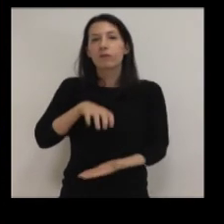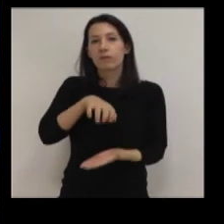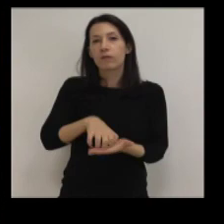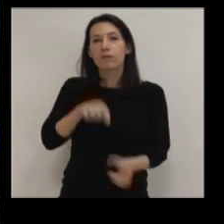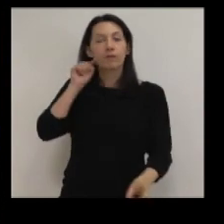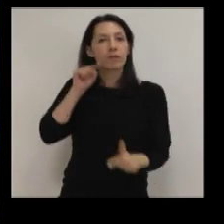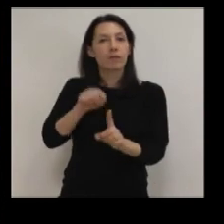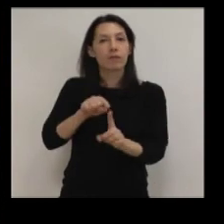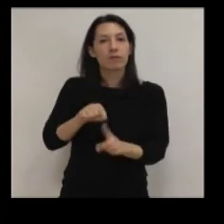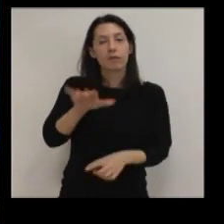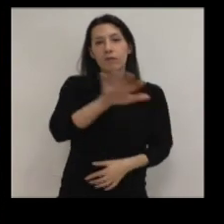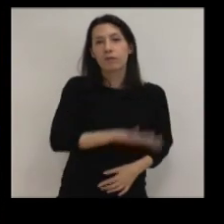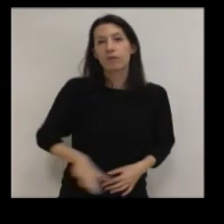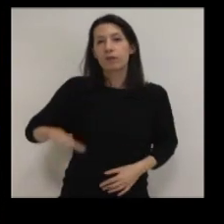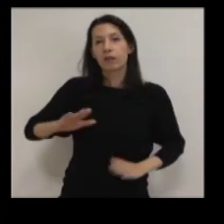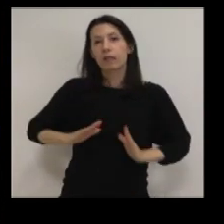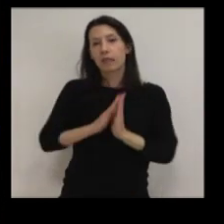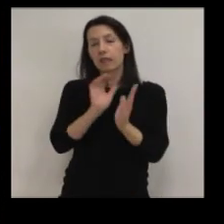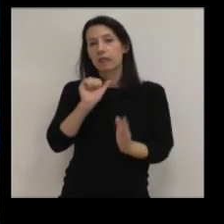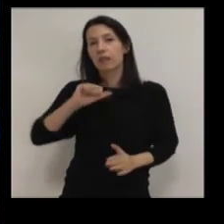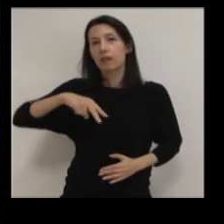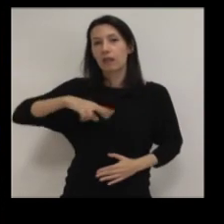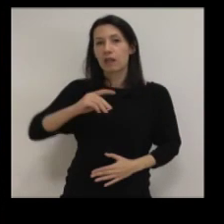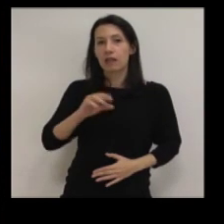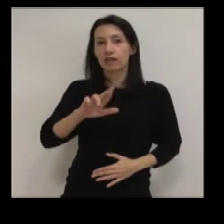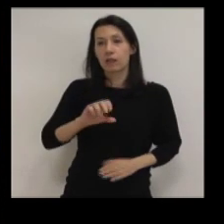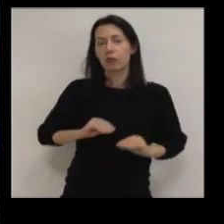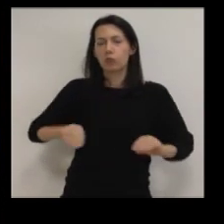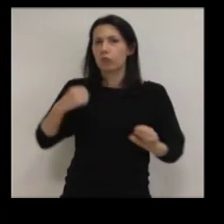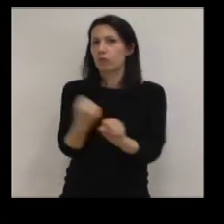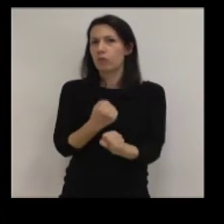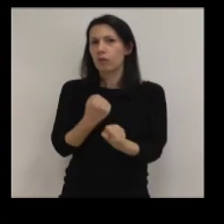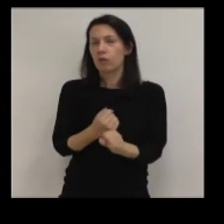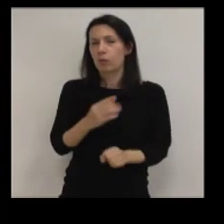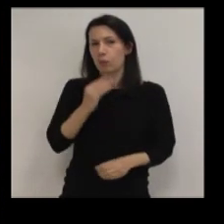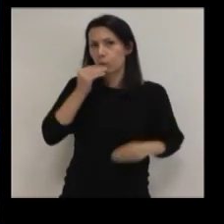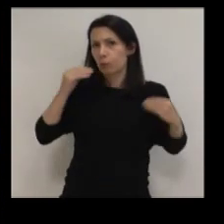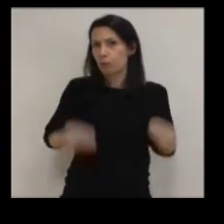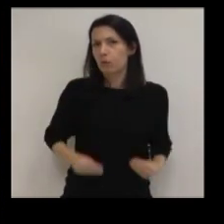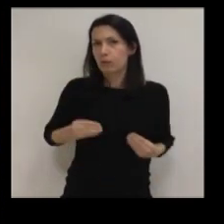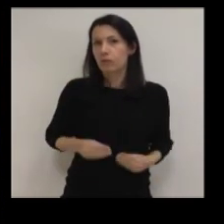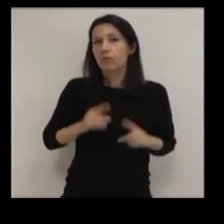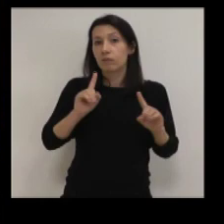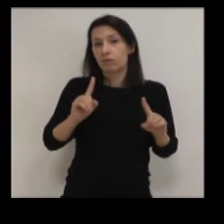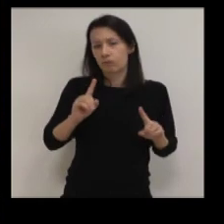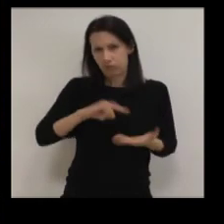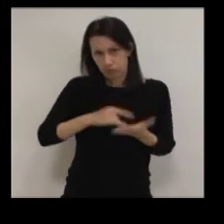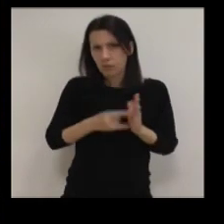San Andrés de Rabanedo, que hacen una labor estupenda y en gran parte tecnológica también.